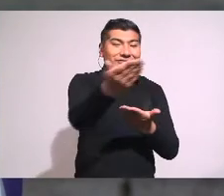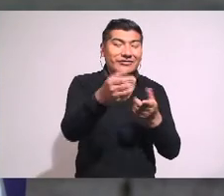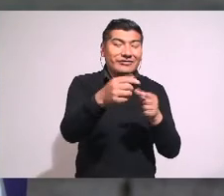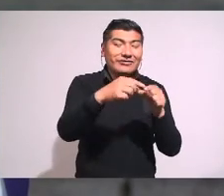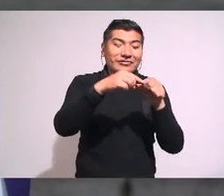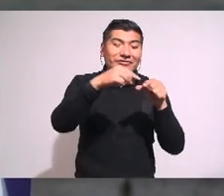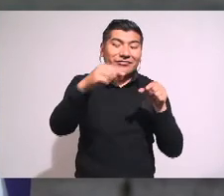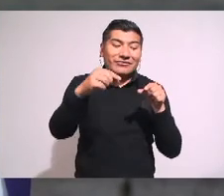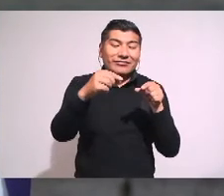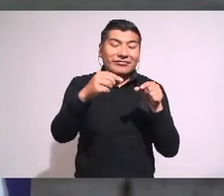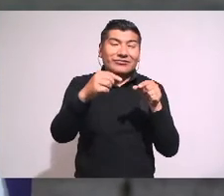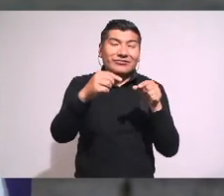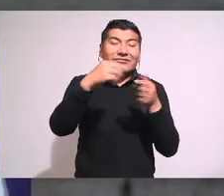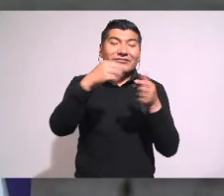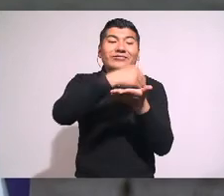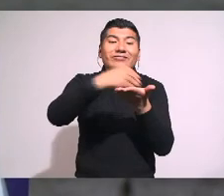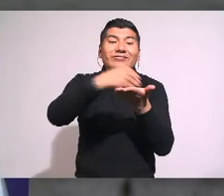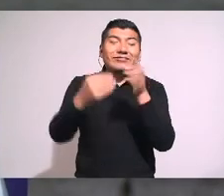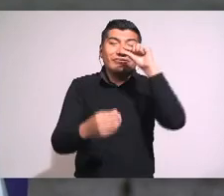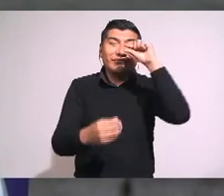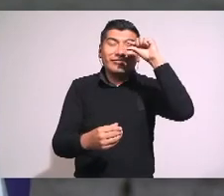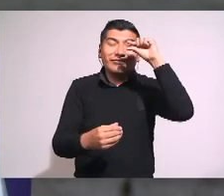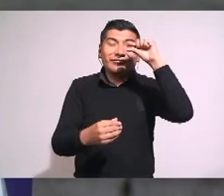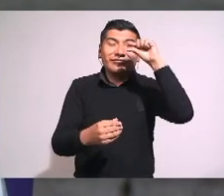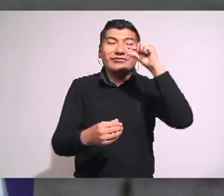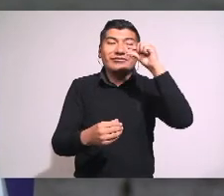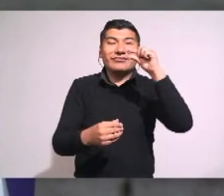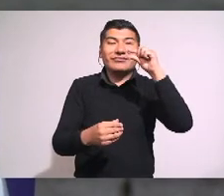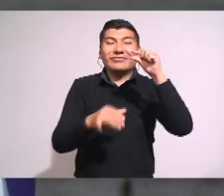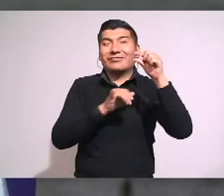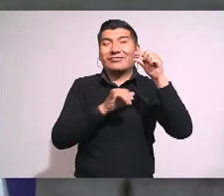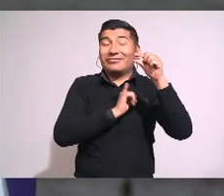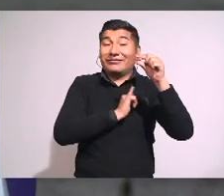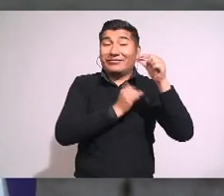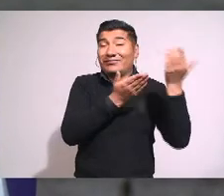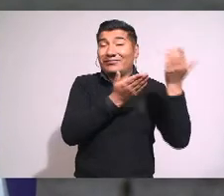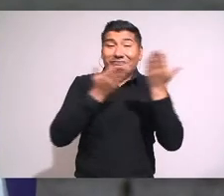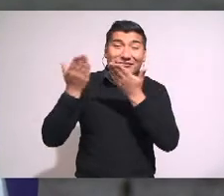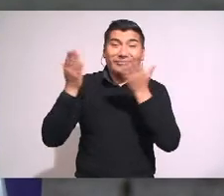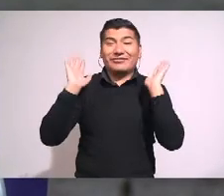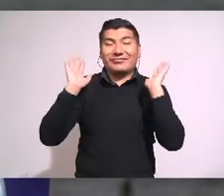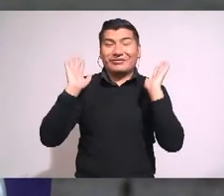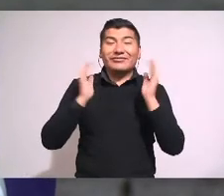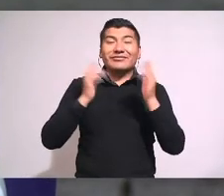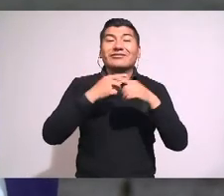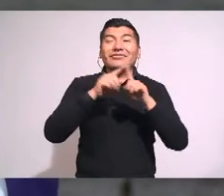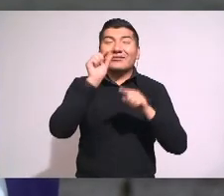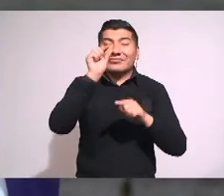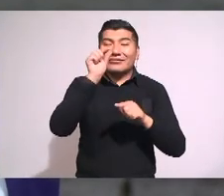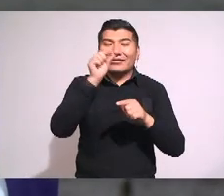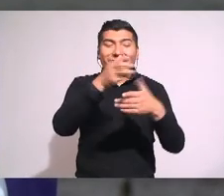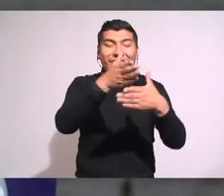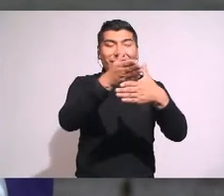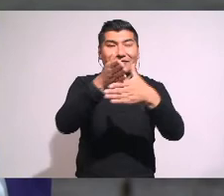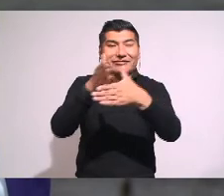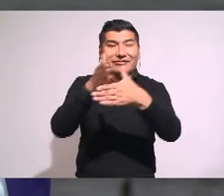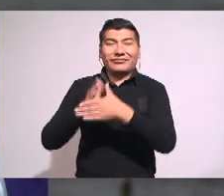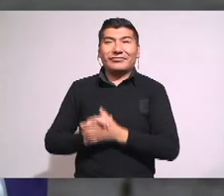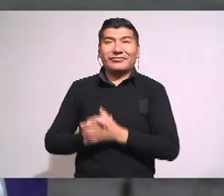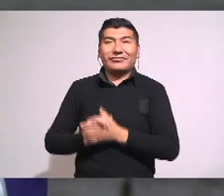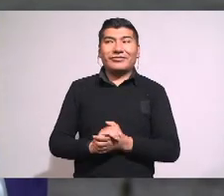delgadito, una cosita así insignificante. También me lo voy a llevar, pues la torta. Pero alguito les voy a invitar.